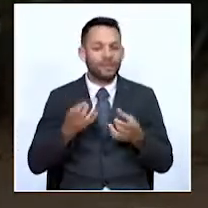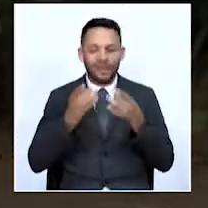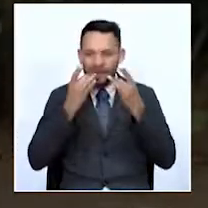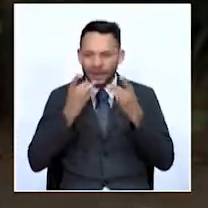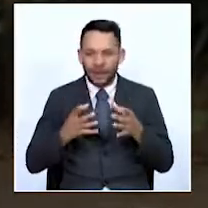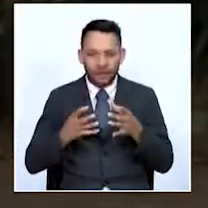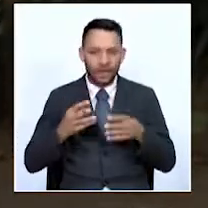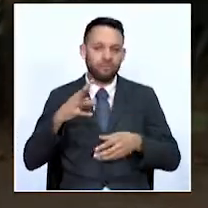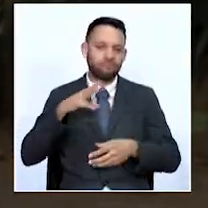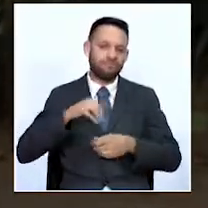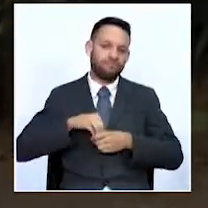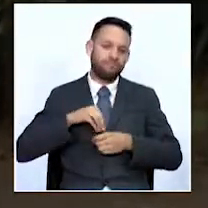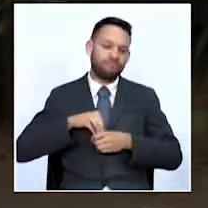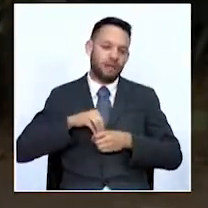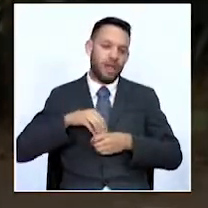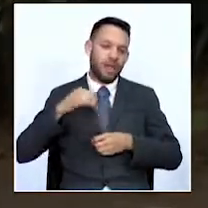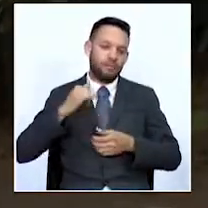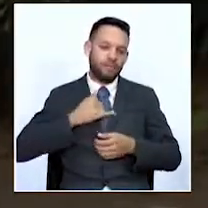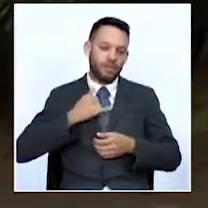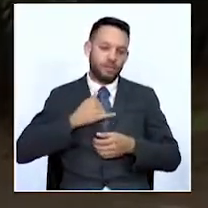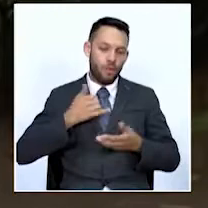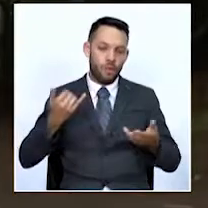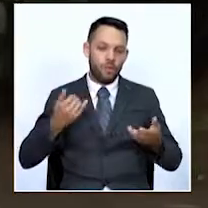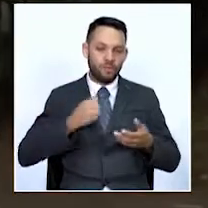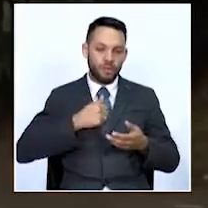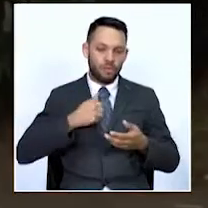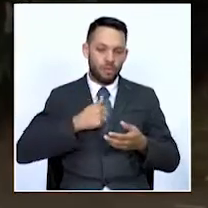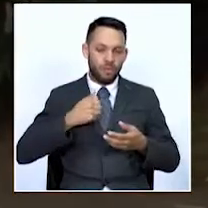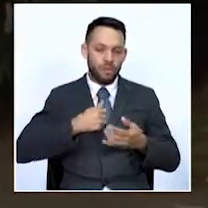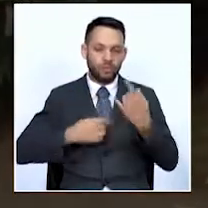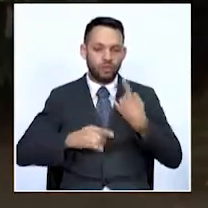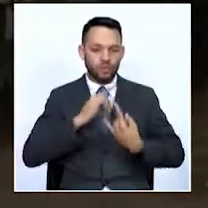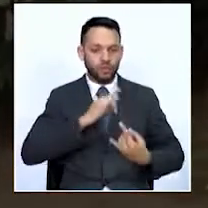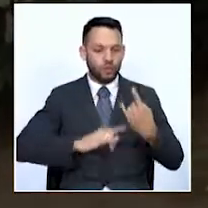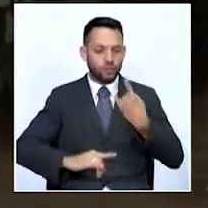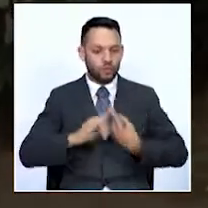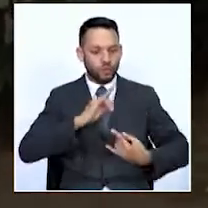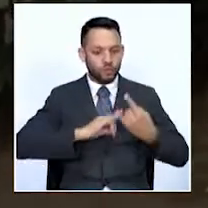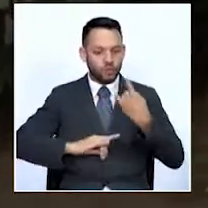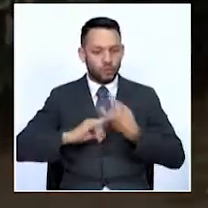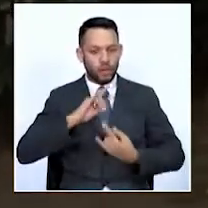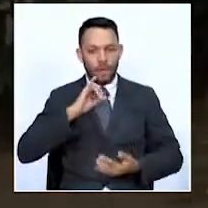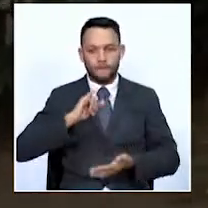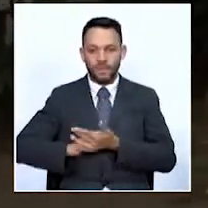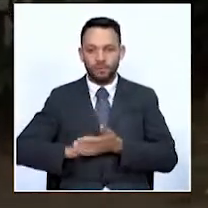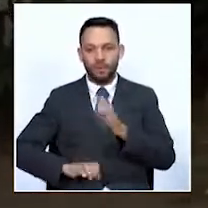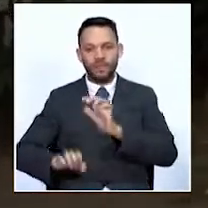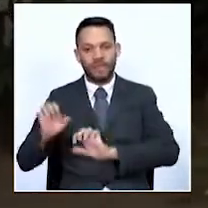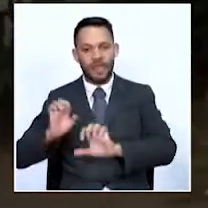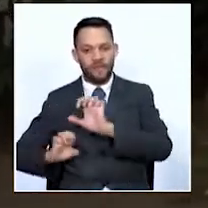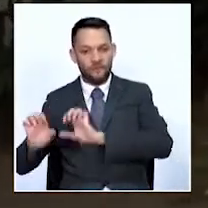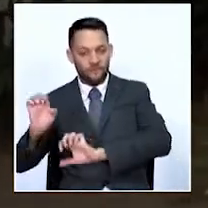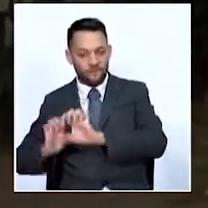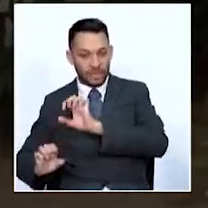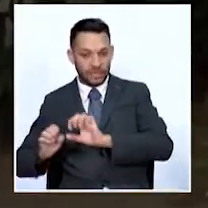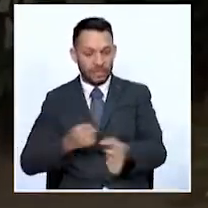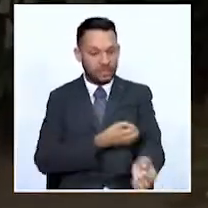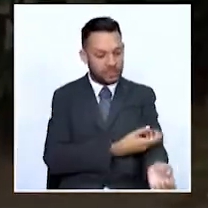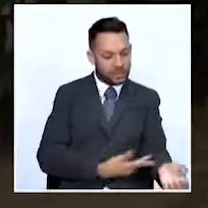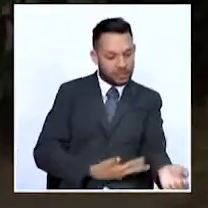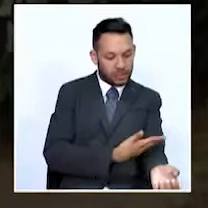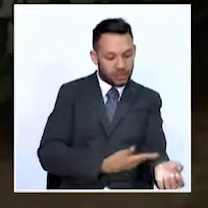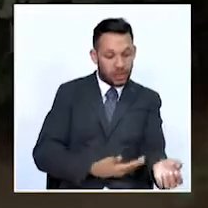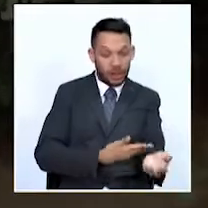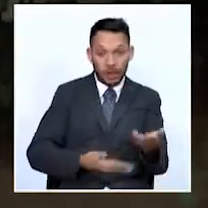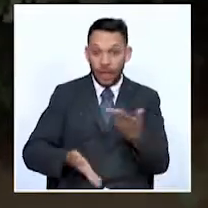en el sistema sanguíneo, nuestras defensas, y nuestras defensas son, cuando a mí me toman sangre, no es únicamente para ver si tengo anemia